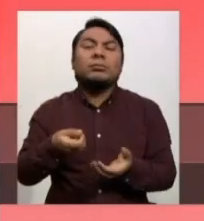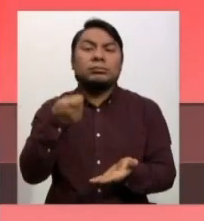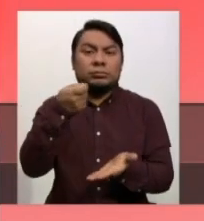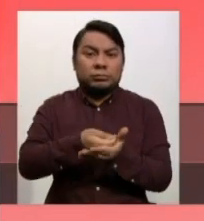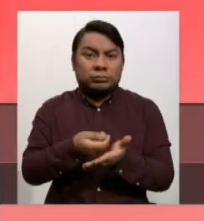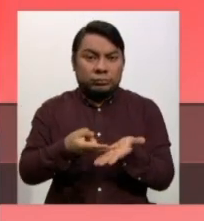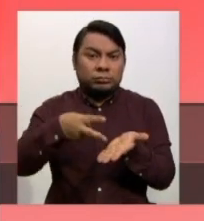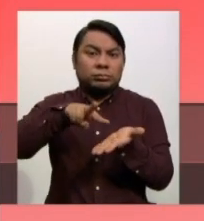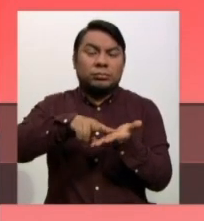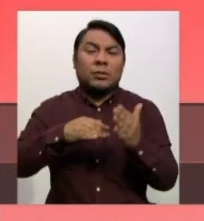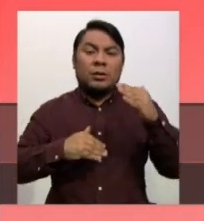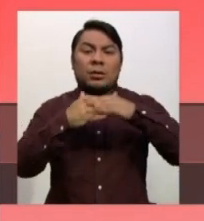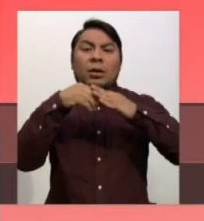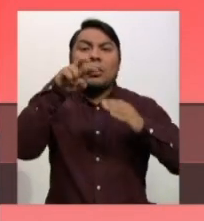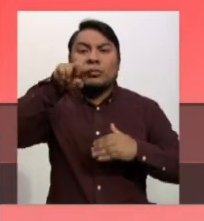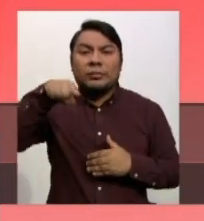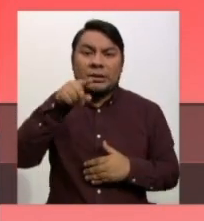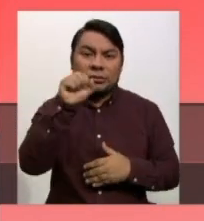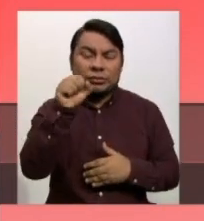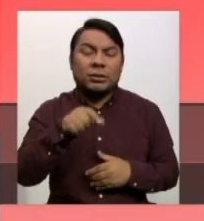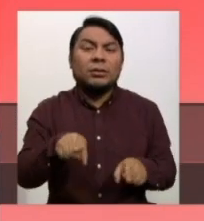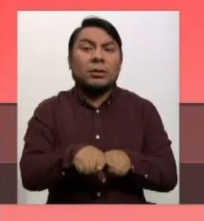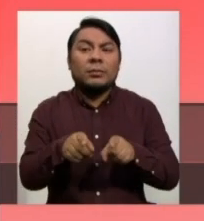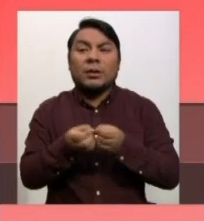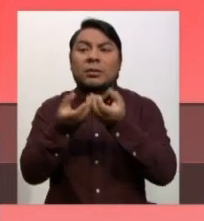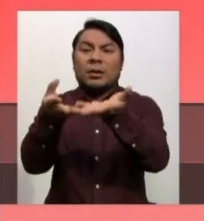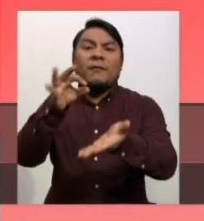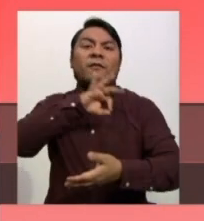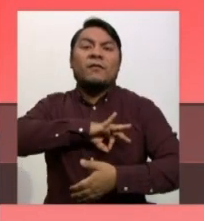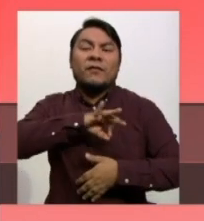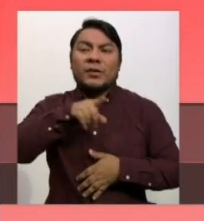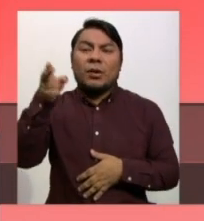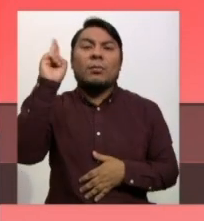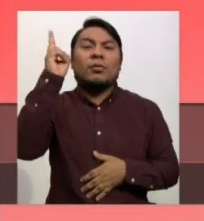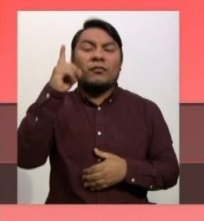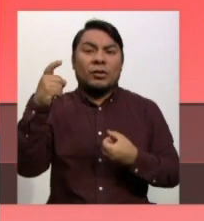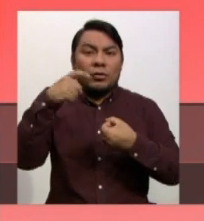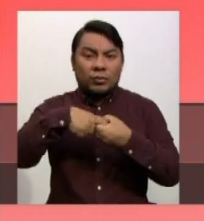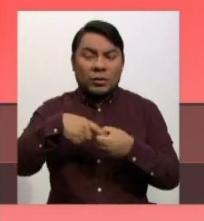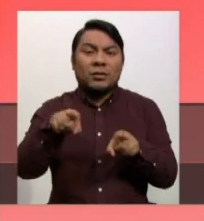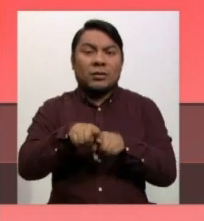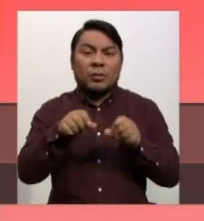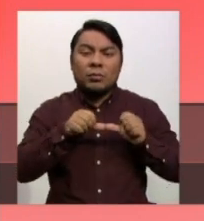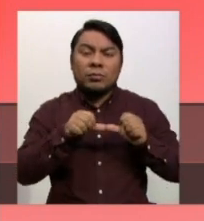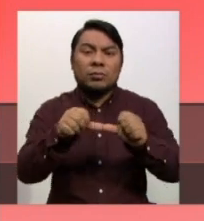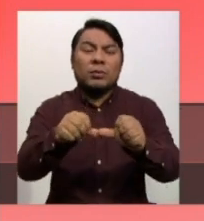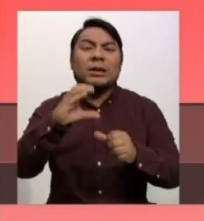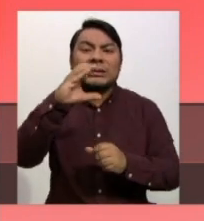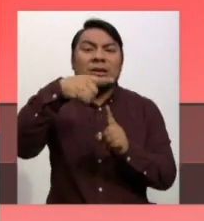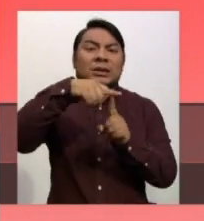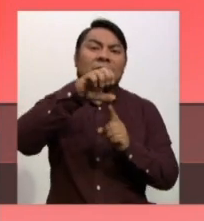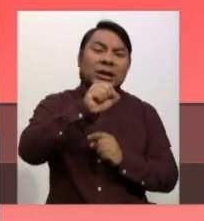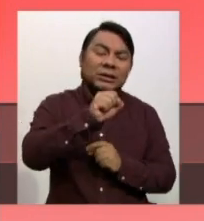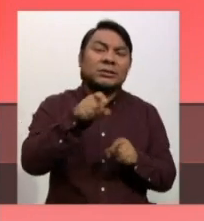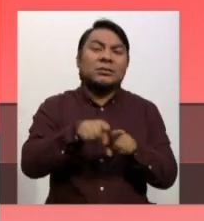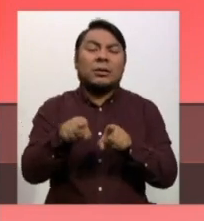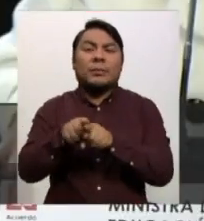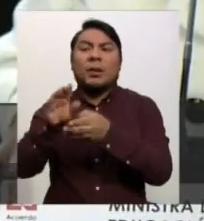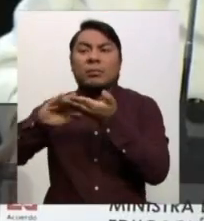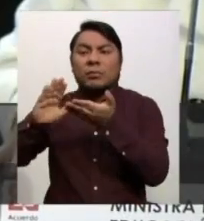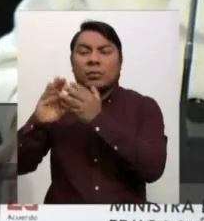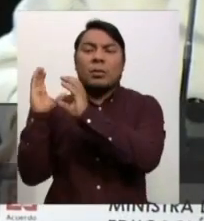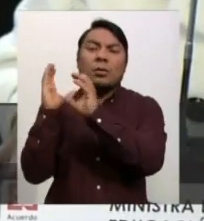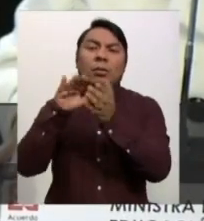piso salarial a 2.000 soles, la entrega de beneficios a los maestros contratados y nombrados como CTS y subsidio por luto y